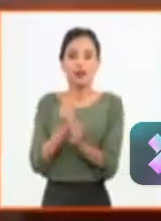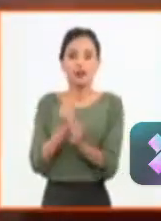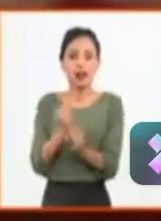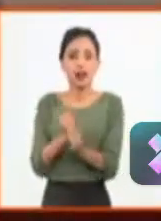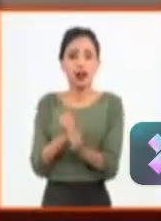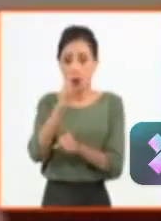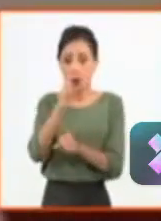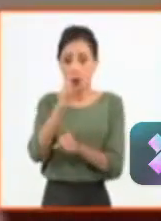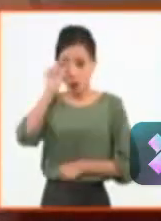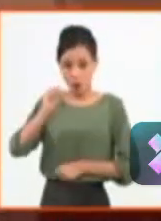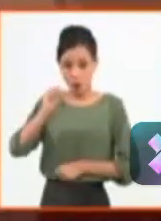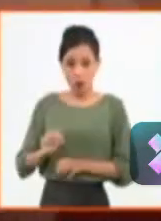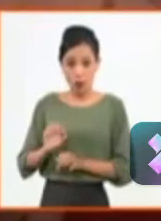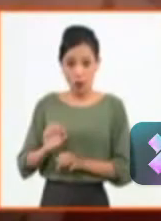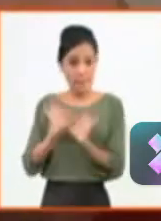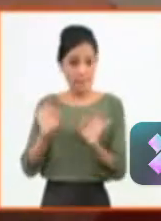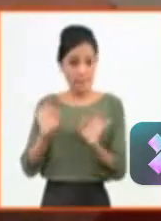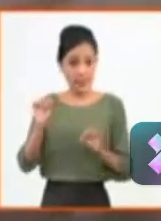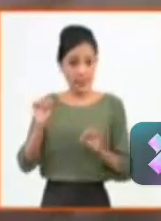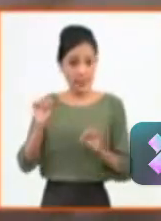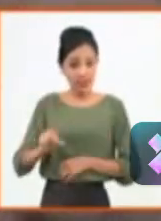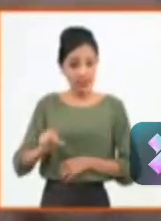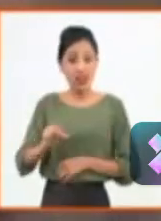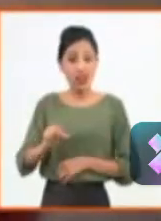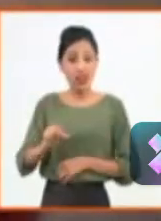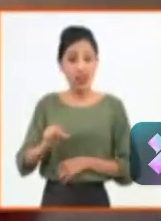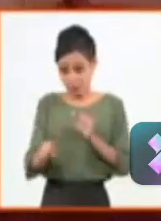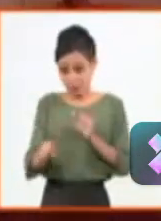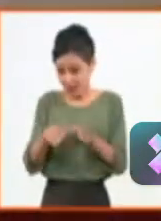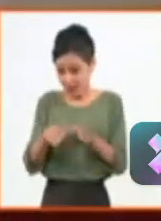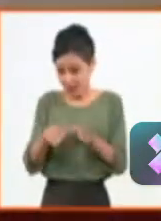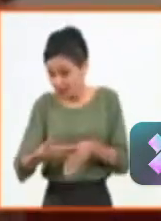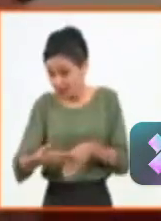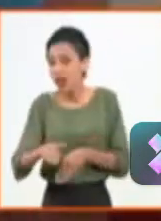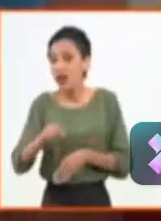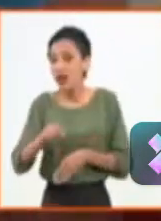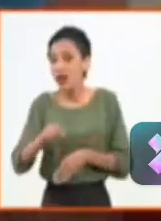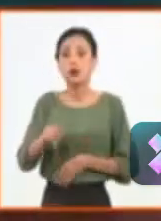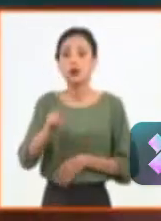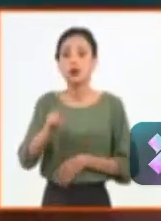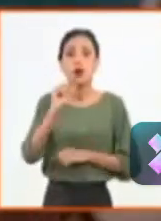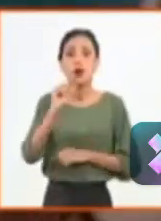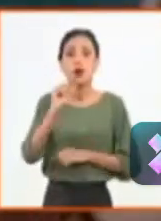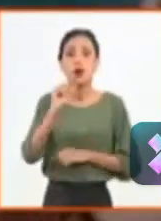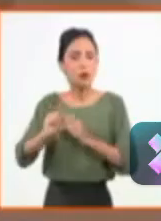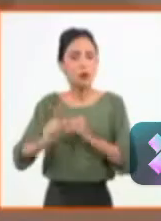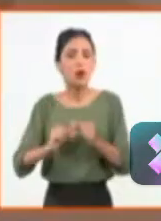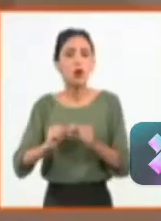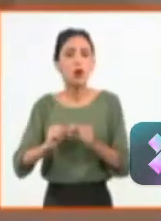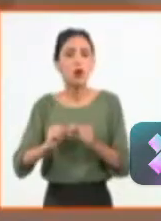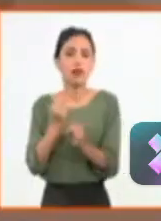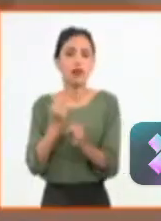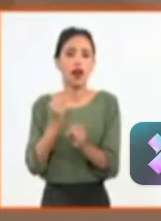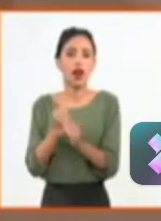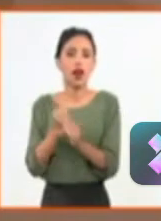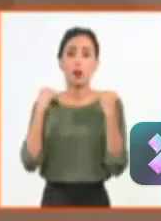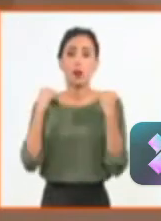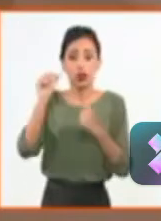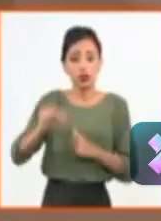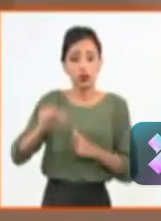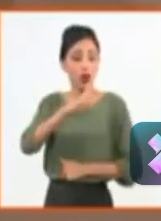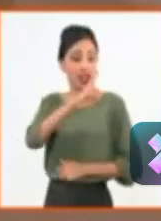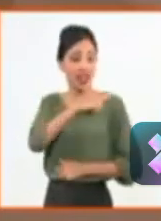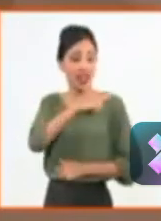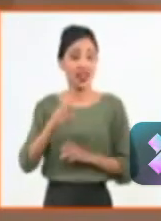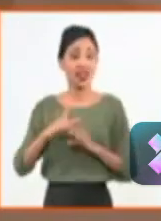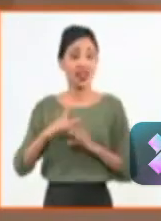especialista en reumatología y a partir de ahí empecé progresivamente a tener labores de dirección. Fui la jefa del departamento docente